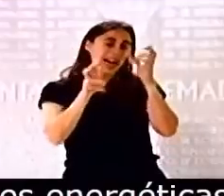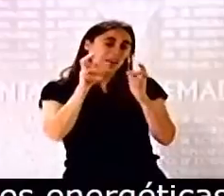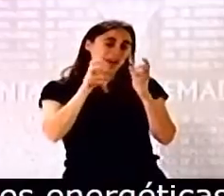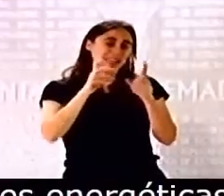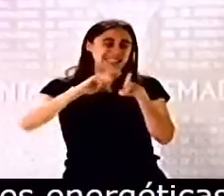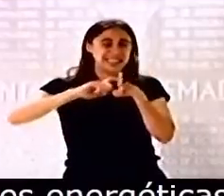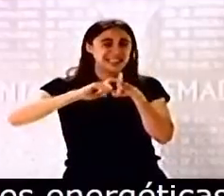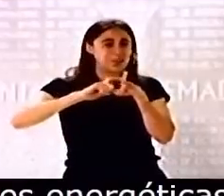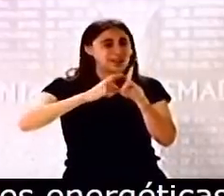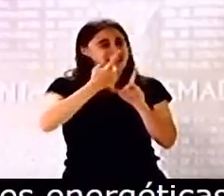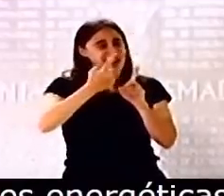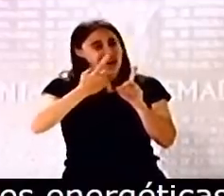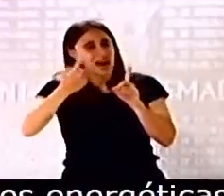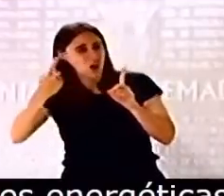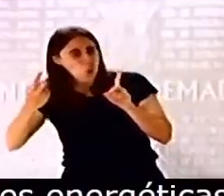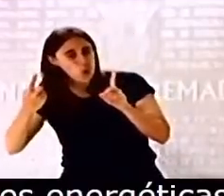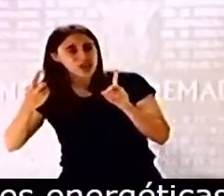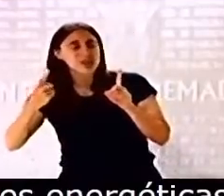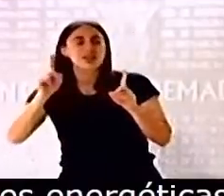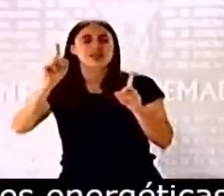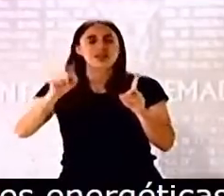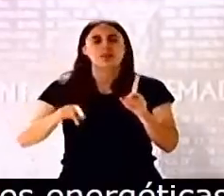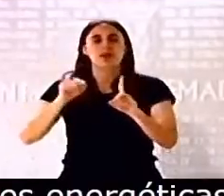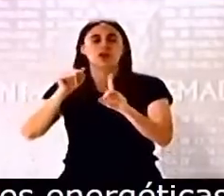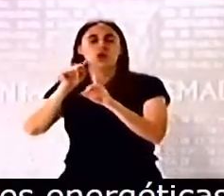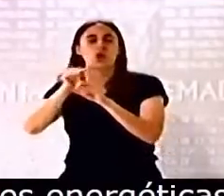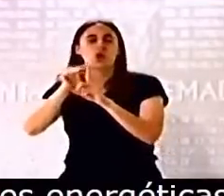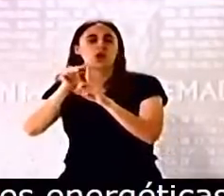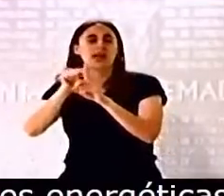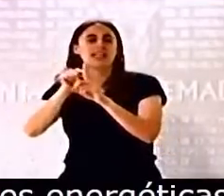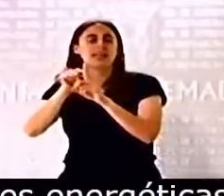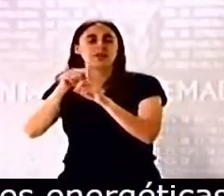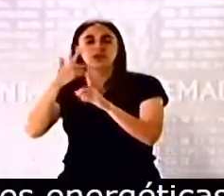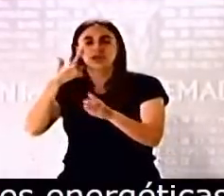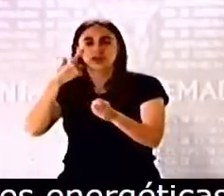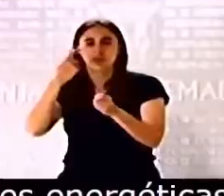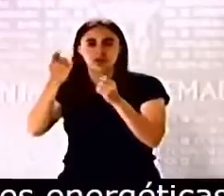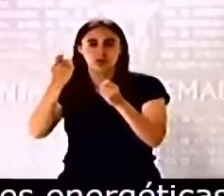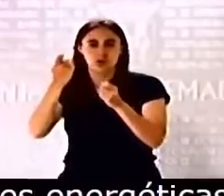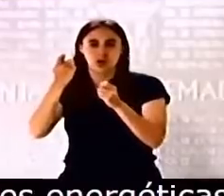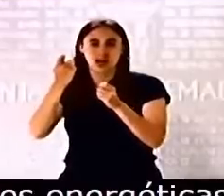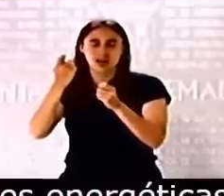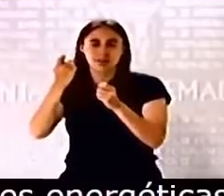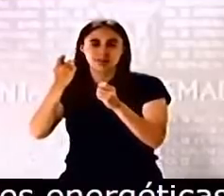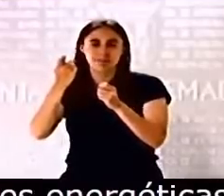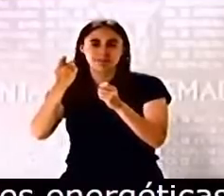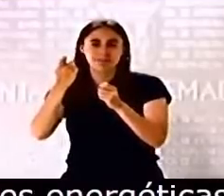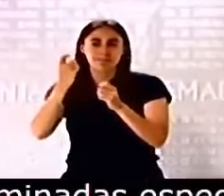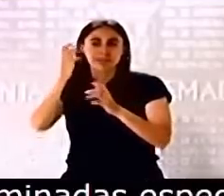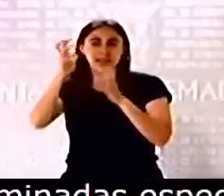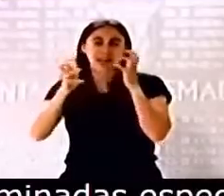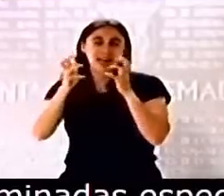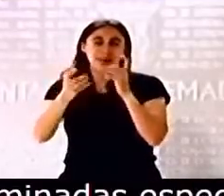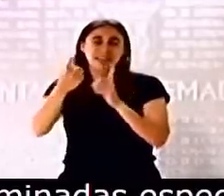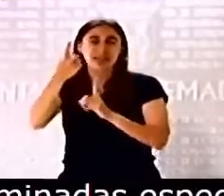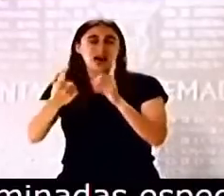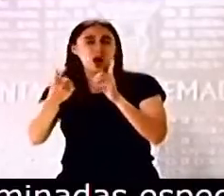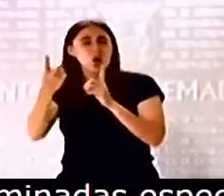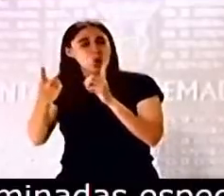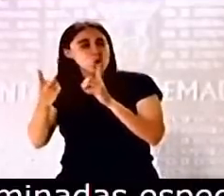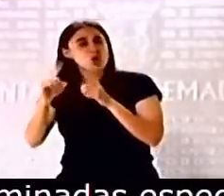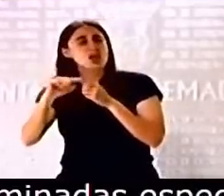especies y que tienen como objetivo controlar determinadas especies que pueden